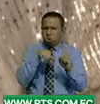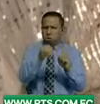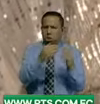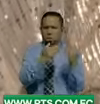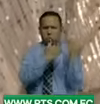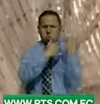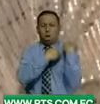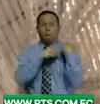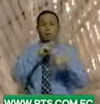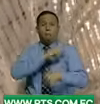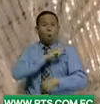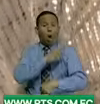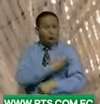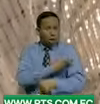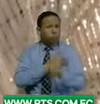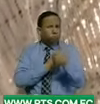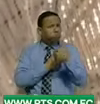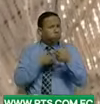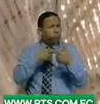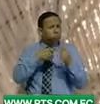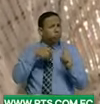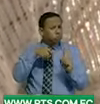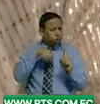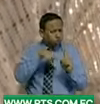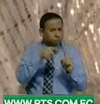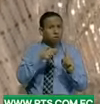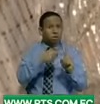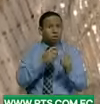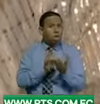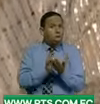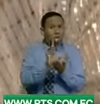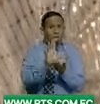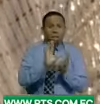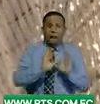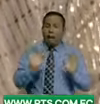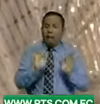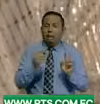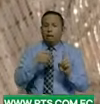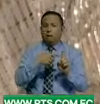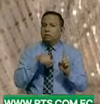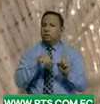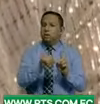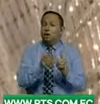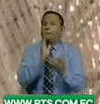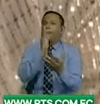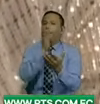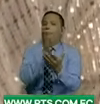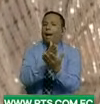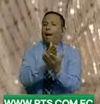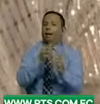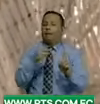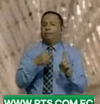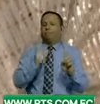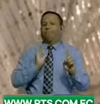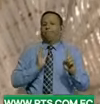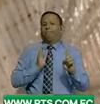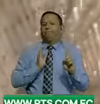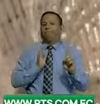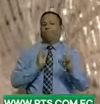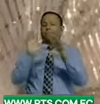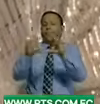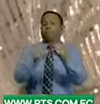sí, porque todavía no, él no fue removido. Él fue simplemente con prisión